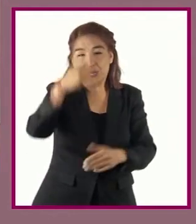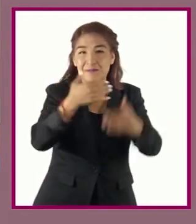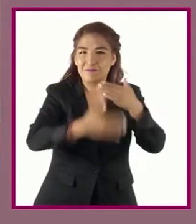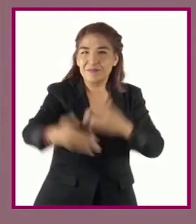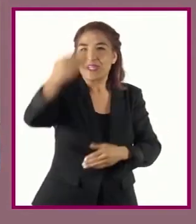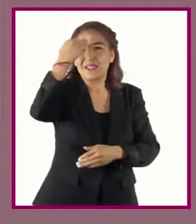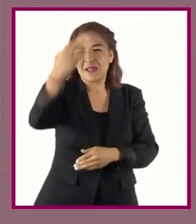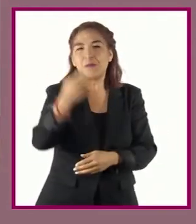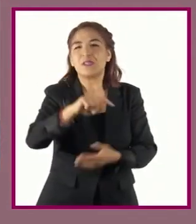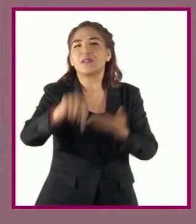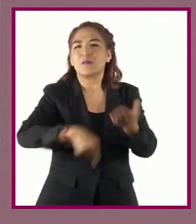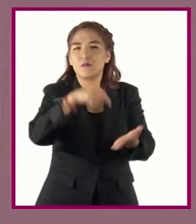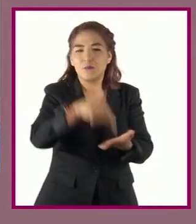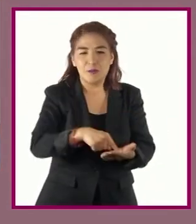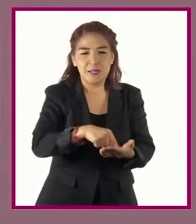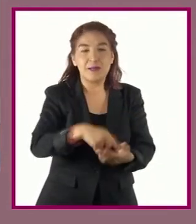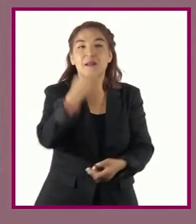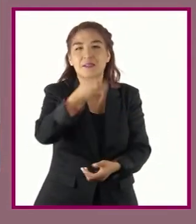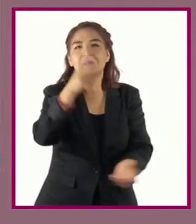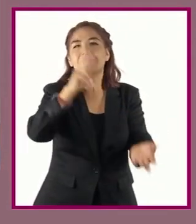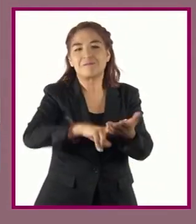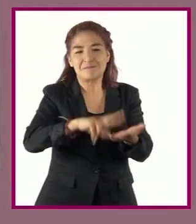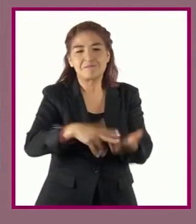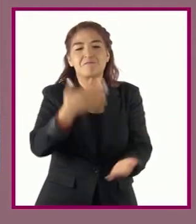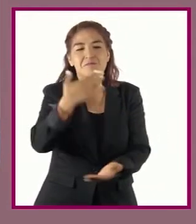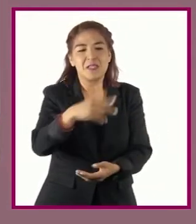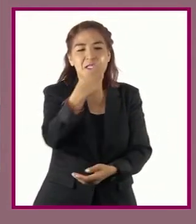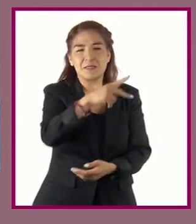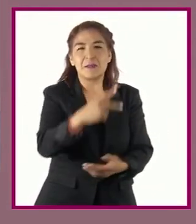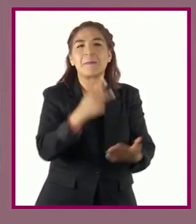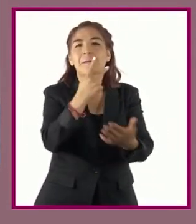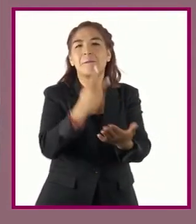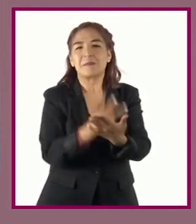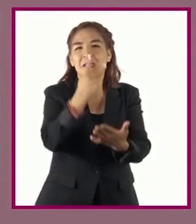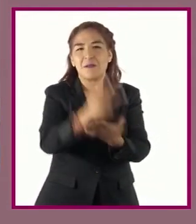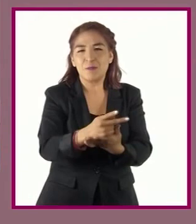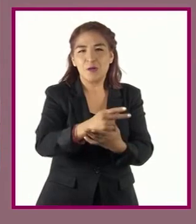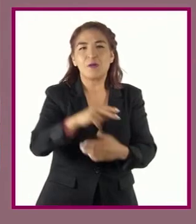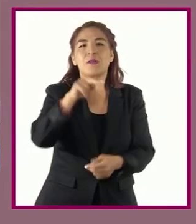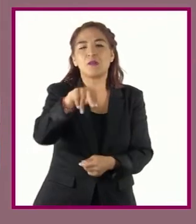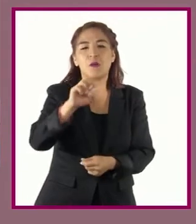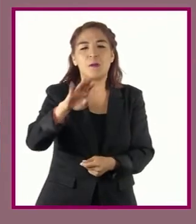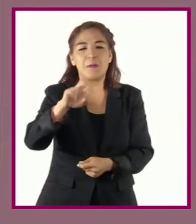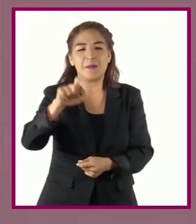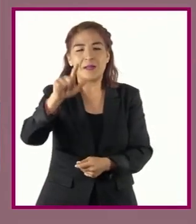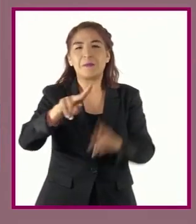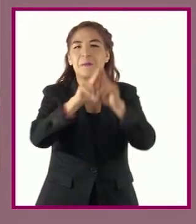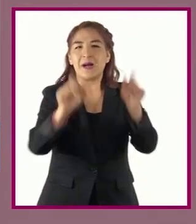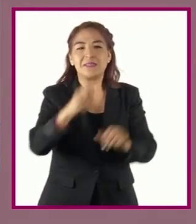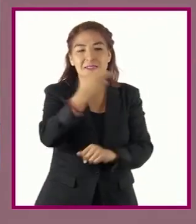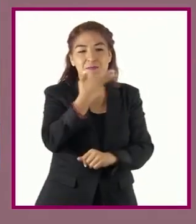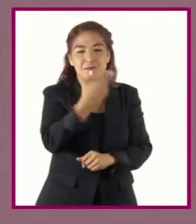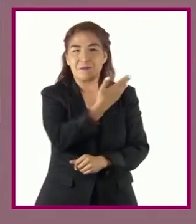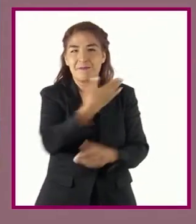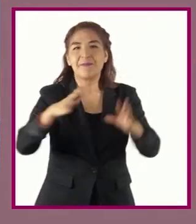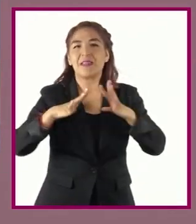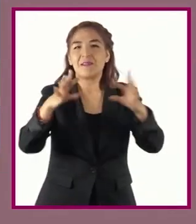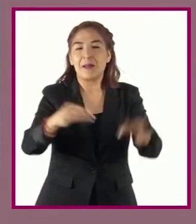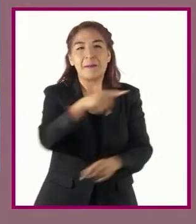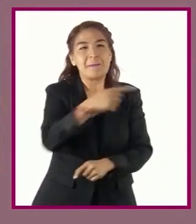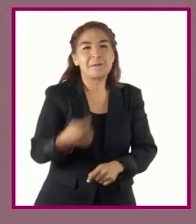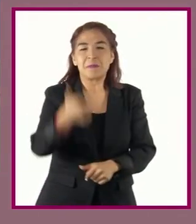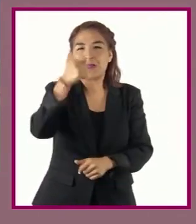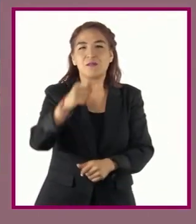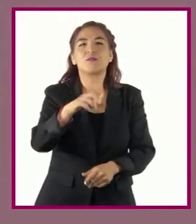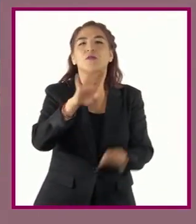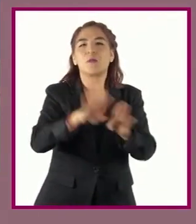región. Esto le valió el Premio Nobel de la Paz a su principal impulsor, Óscar Arias Sánchez, durante su primera administración como presidente de